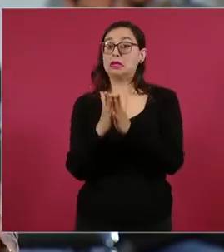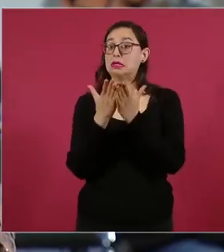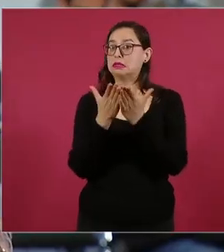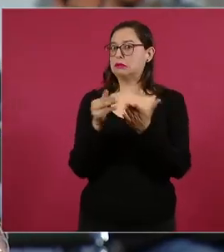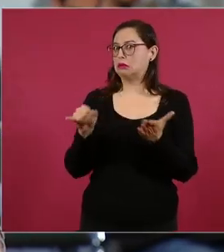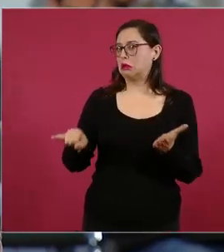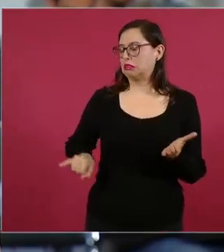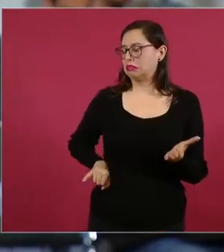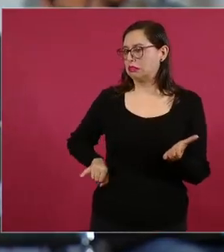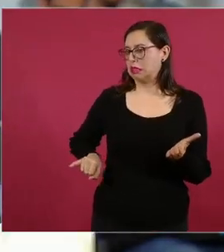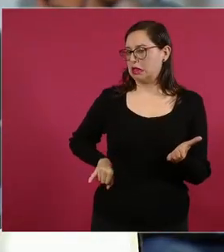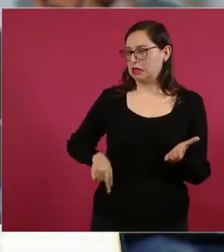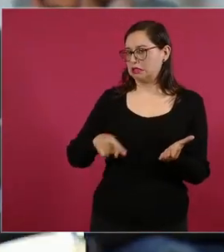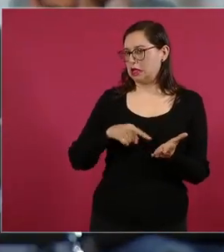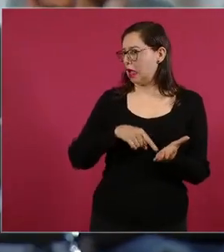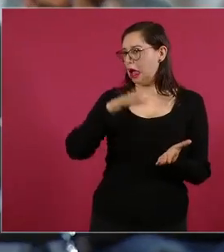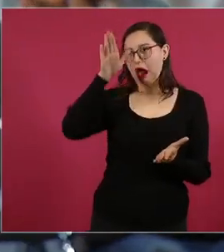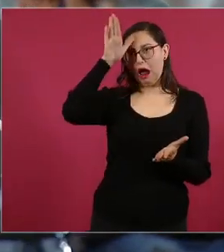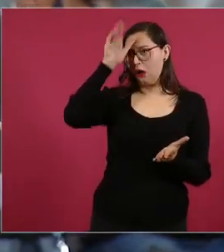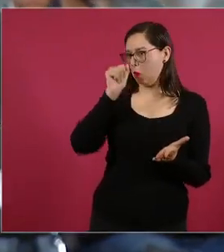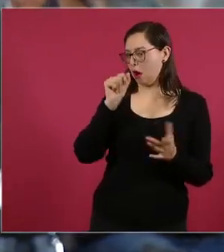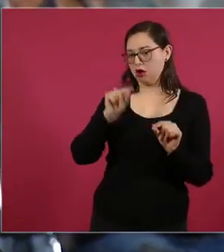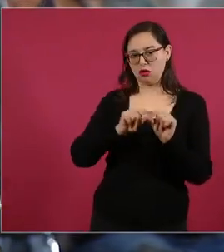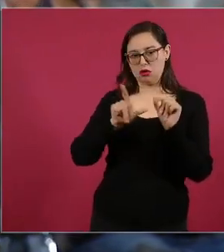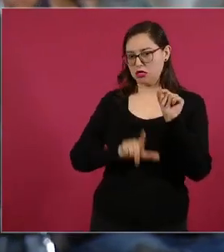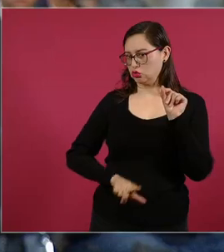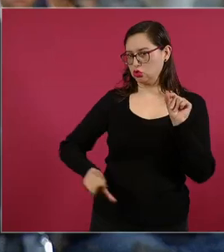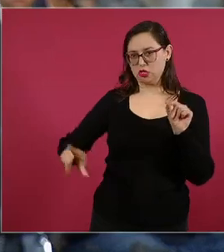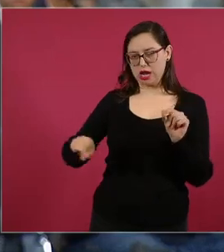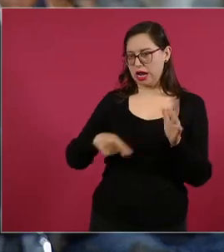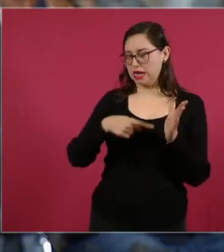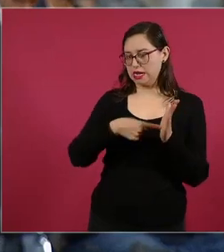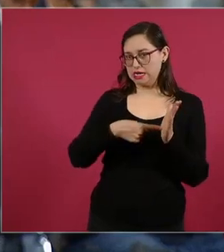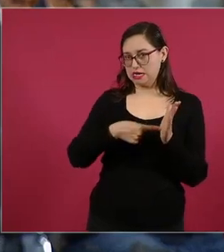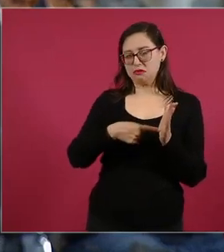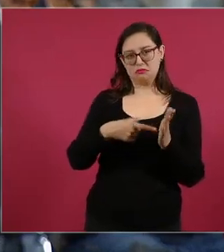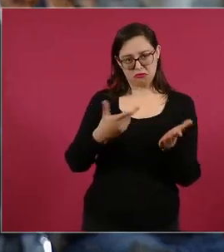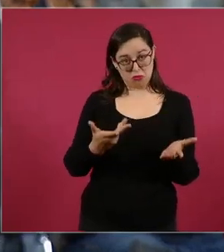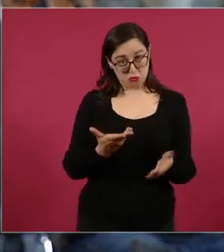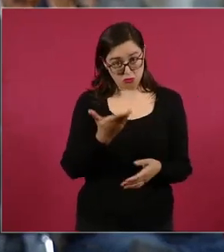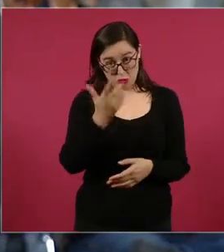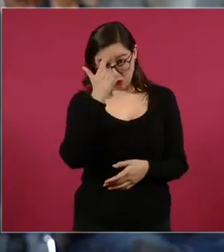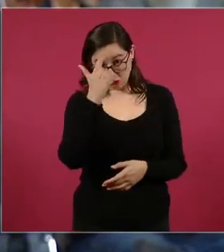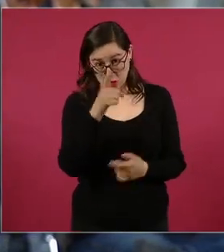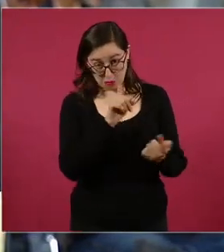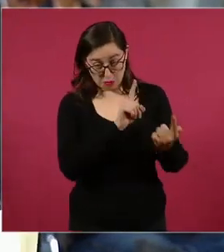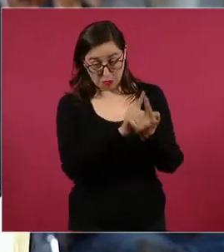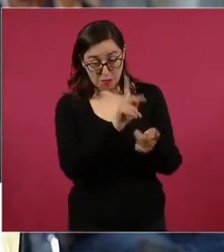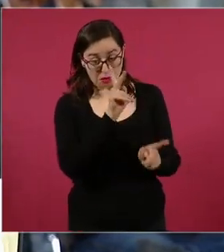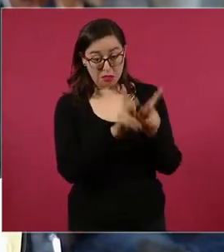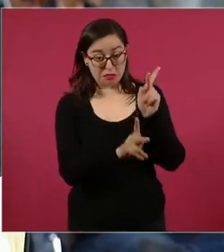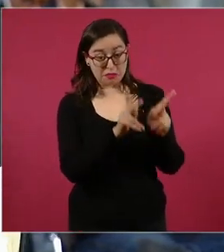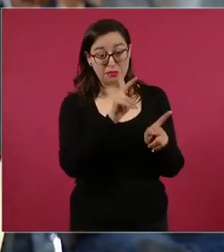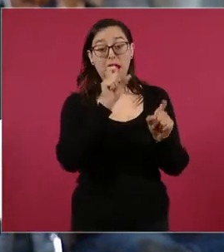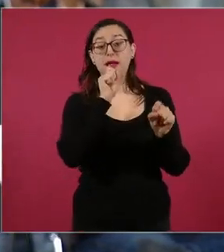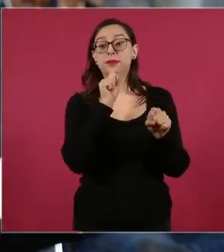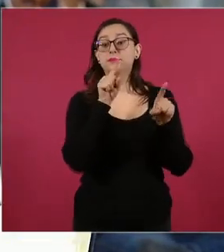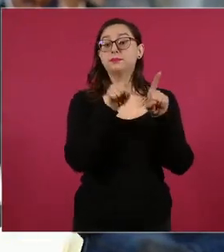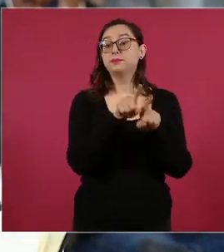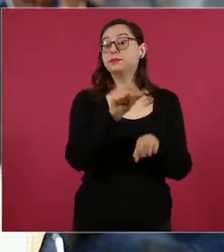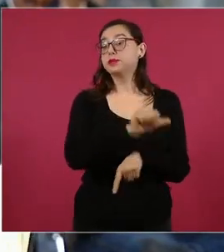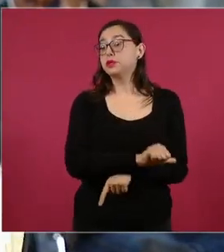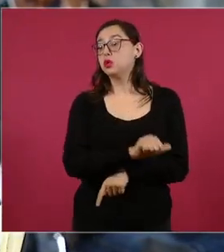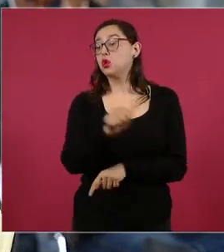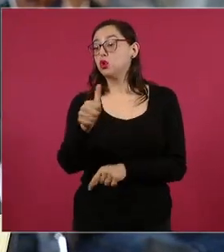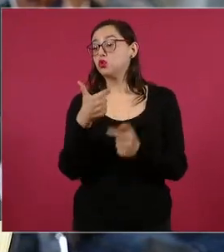El Desacuerdo Nacional, se llama El Desacuerdo Nacional. Está también una gente que fue parte de